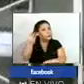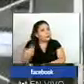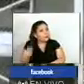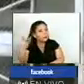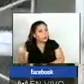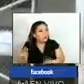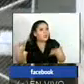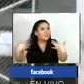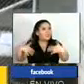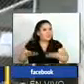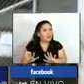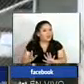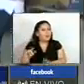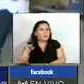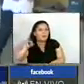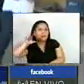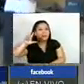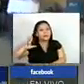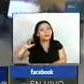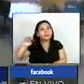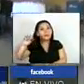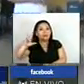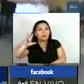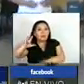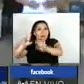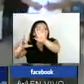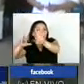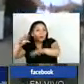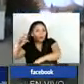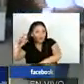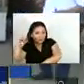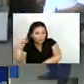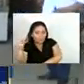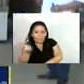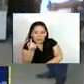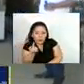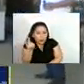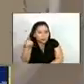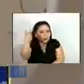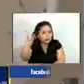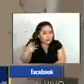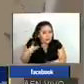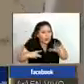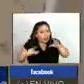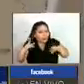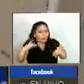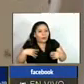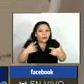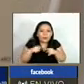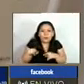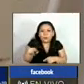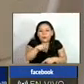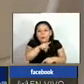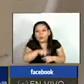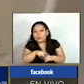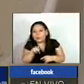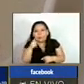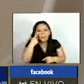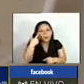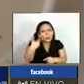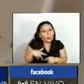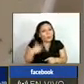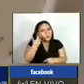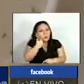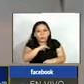que casi llegan a los 300 nuevos contagios en 24 horas. Sin embargo, esta no es la única amenaza que